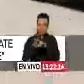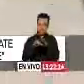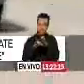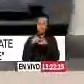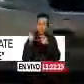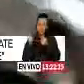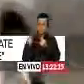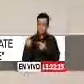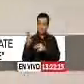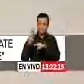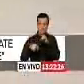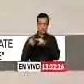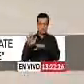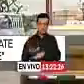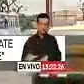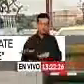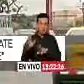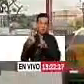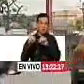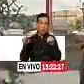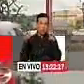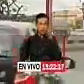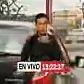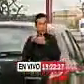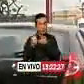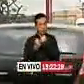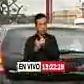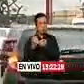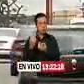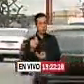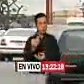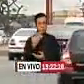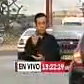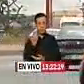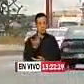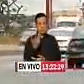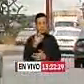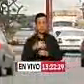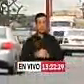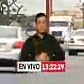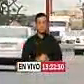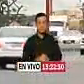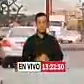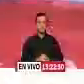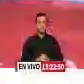su correcta administración y que no perjudique a los ciudadanos. Licenciado Silvio Arévalo, Medios Públicos.